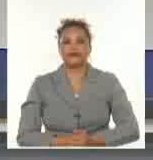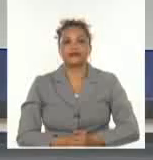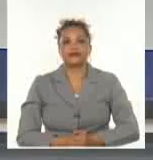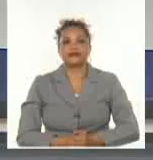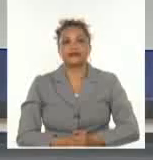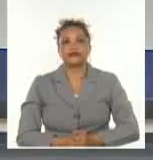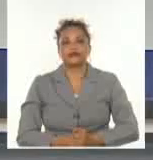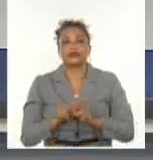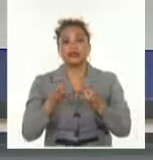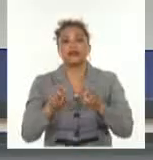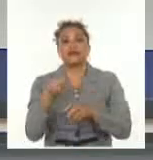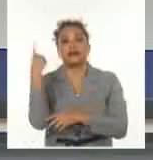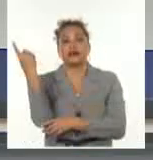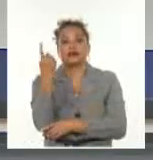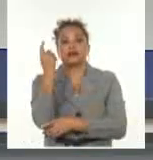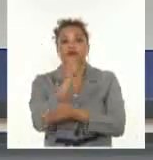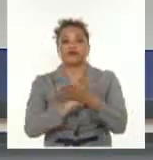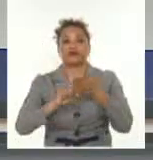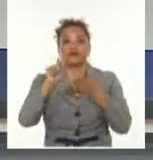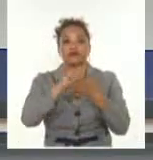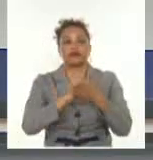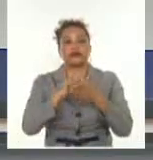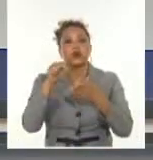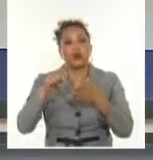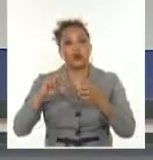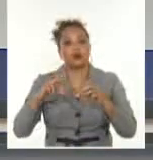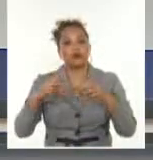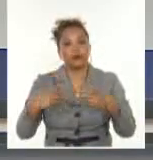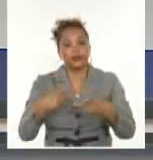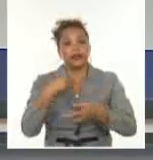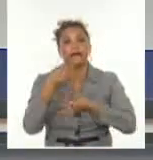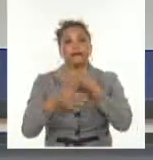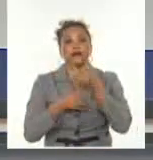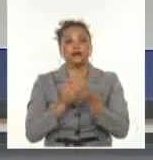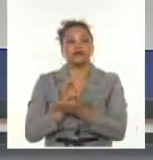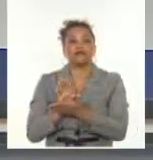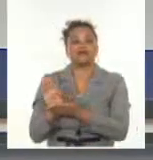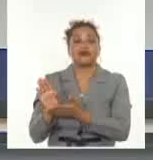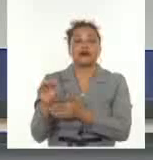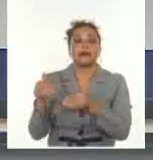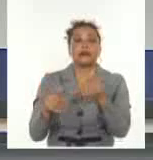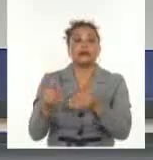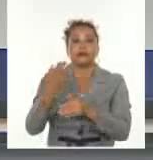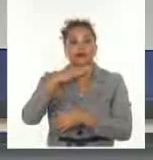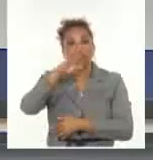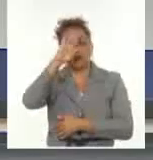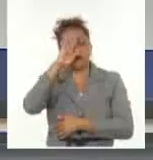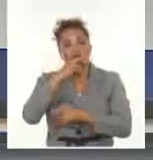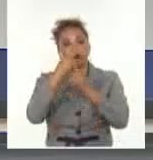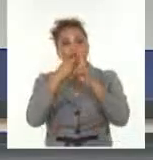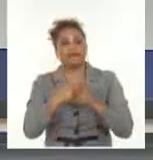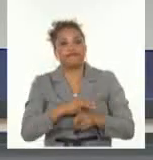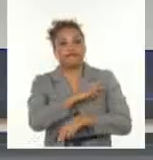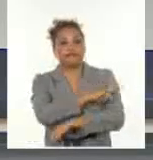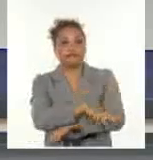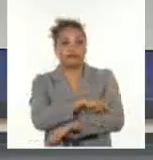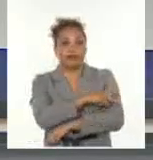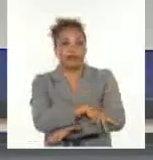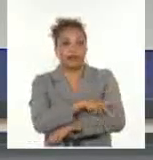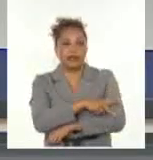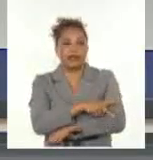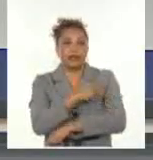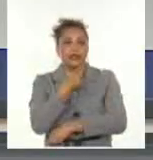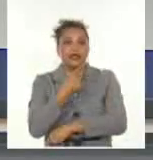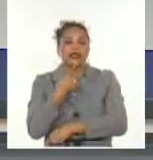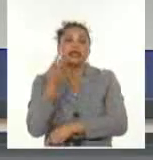La Asamblea Nacional del Poder Popular reiteró hoy su más firme rechazo a la presencia de Cuba en la lista del gobierno norteamericano de estados